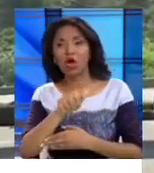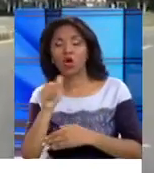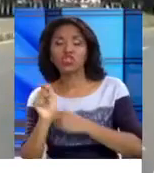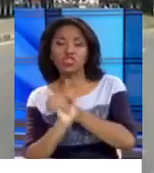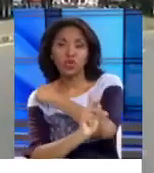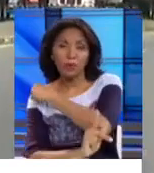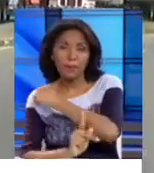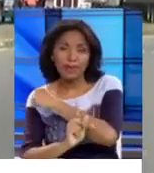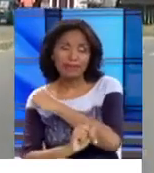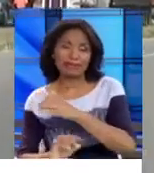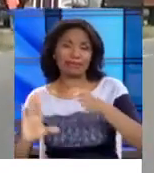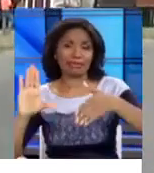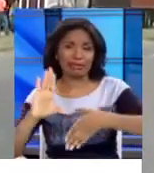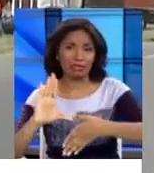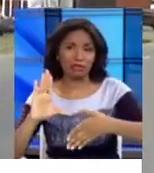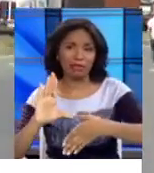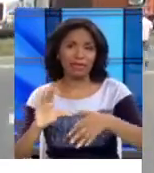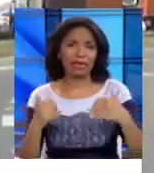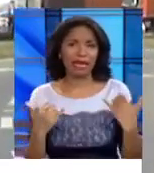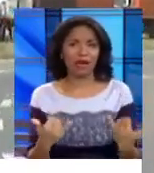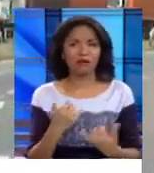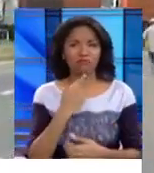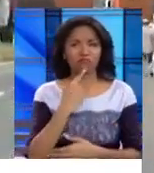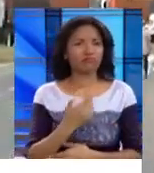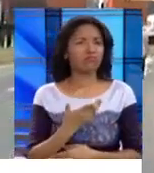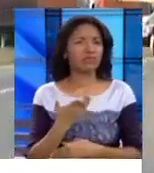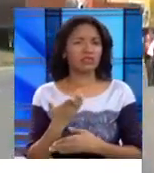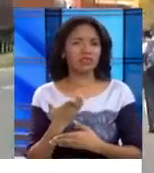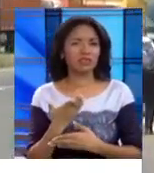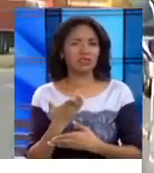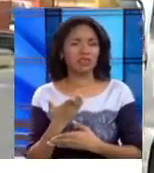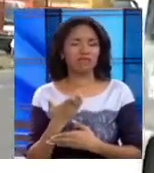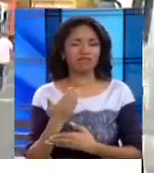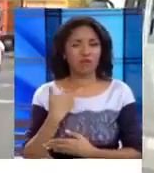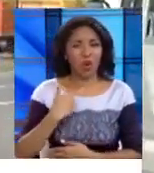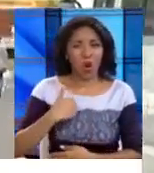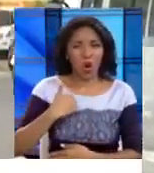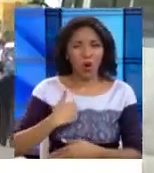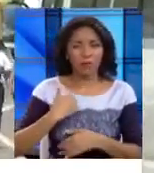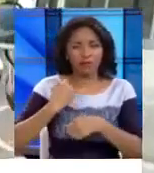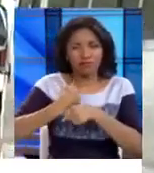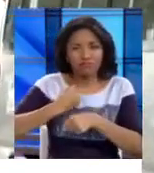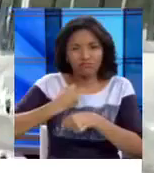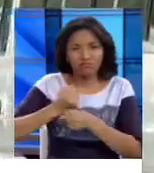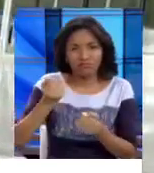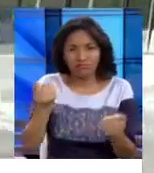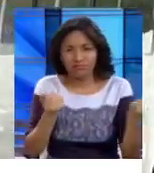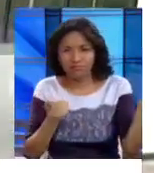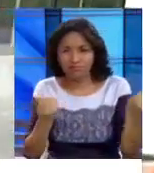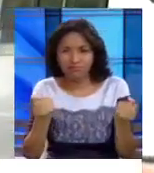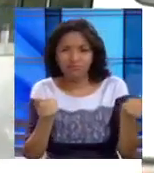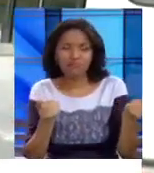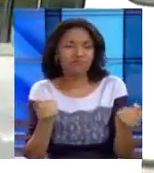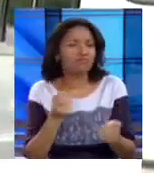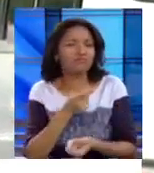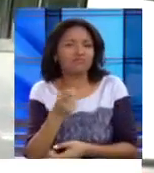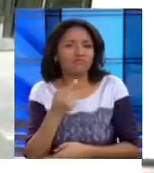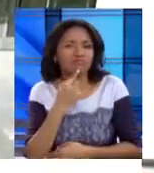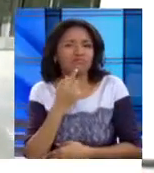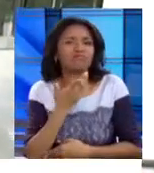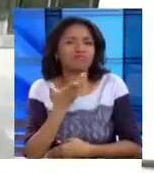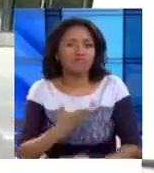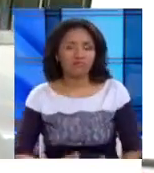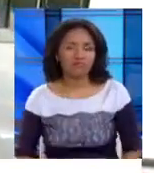vamos a escuchar las declaraciones que más temprano nos dieron algunos de estos camioneros y también transportistas perjudicados